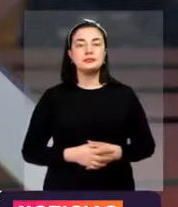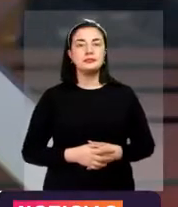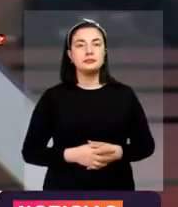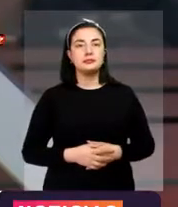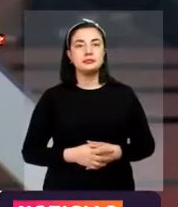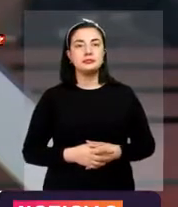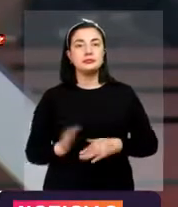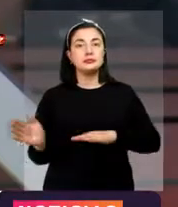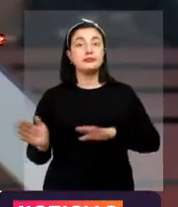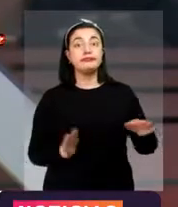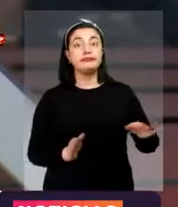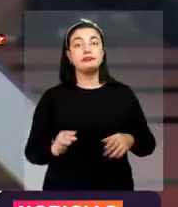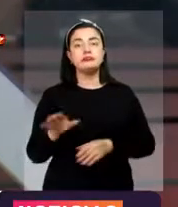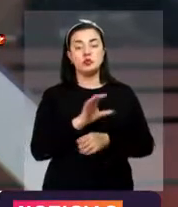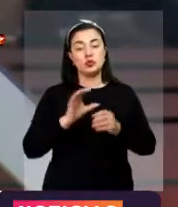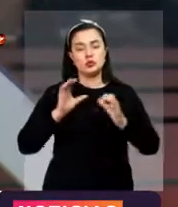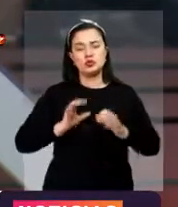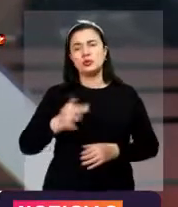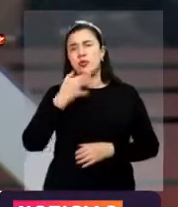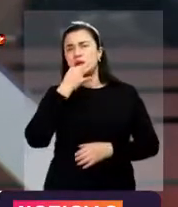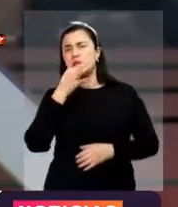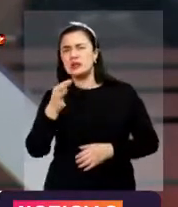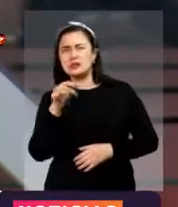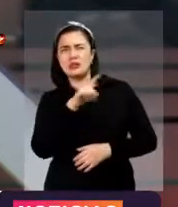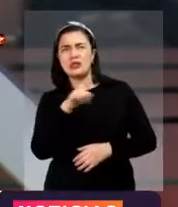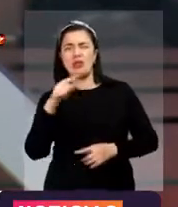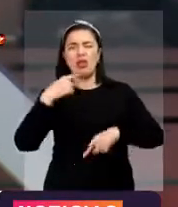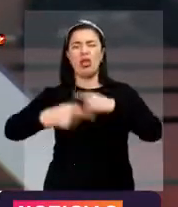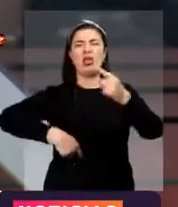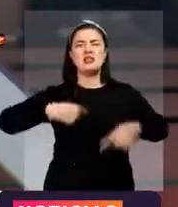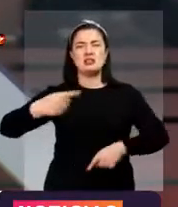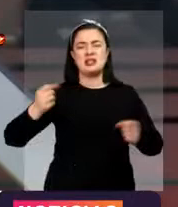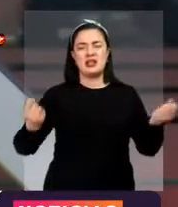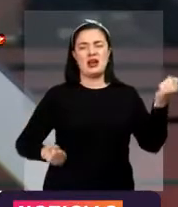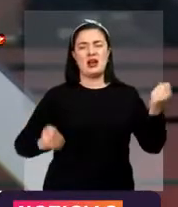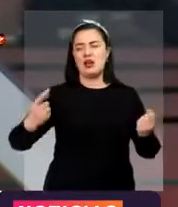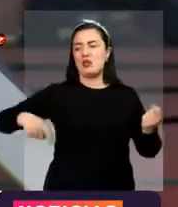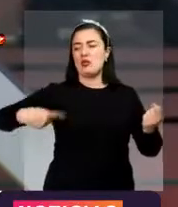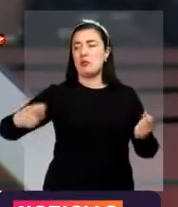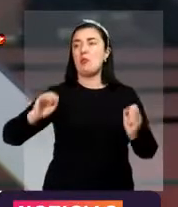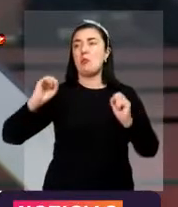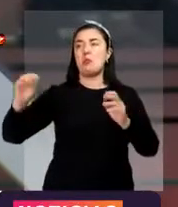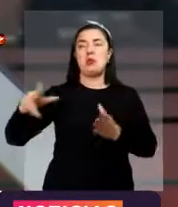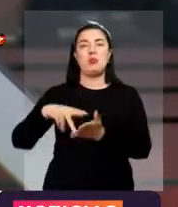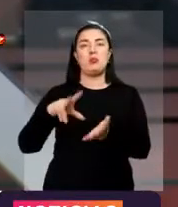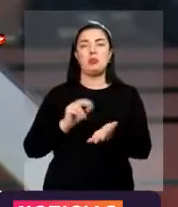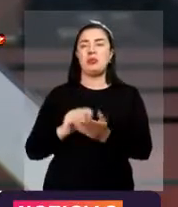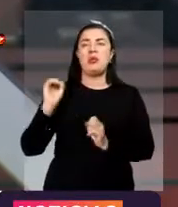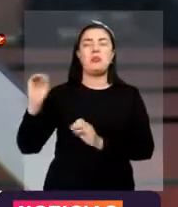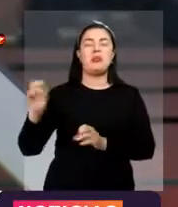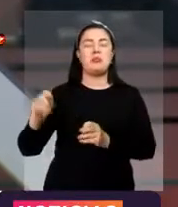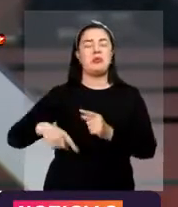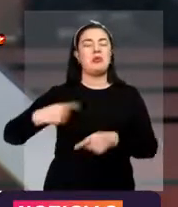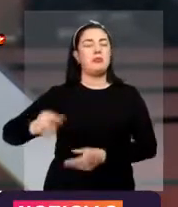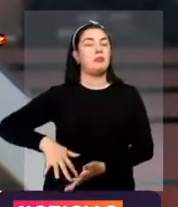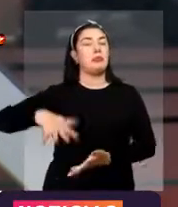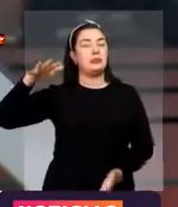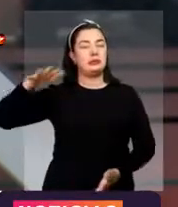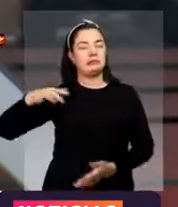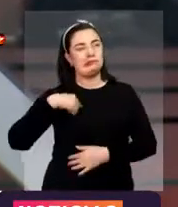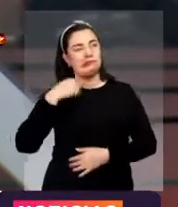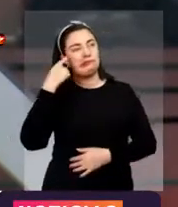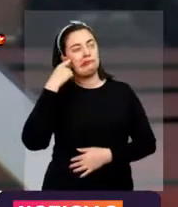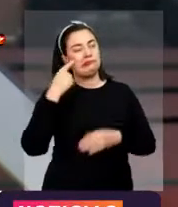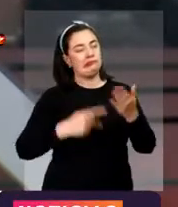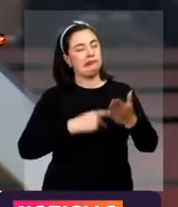Por denuncias ciudadanas sobre llantas que se arrojan en las calles de los barrios de Puente Aranda, se ha desarrollado un programa llamado Llantatón